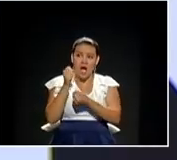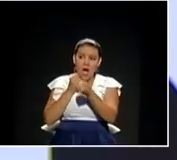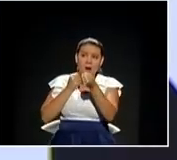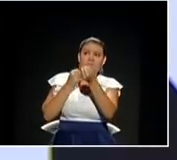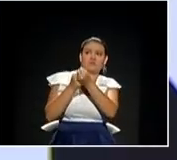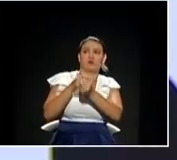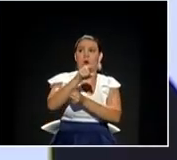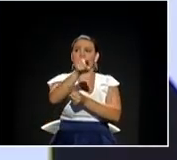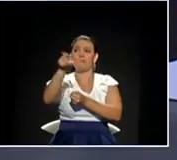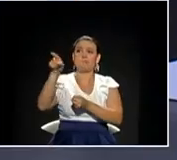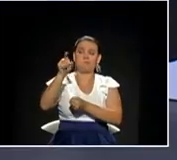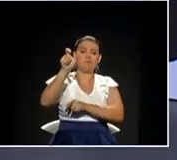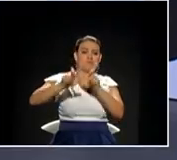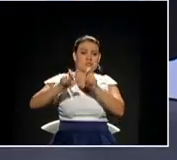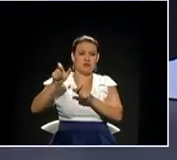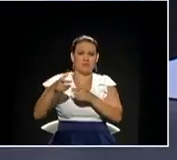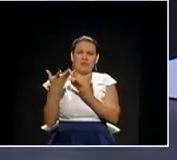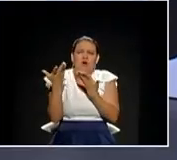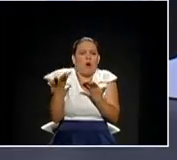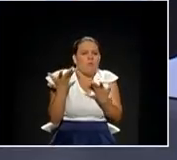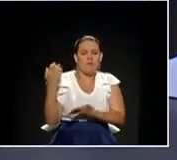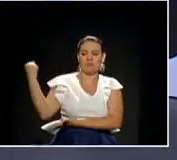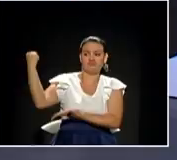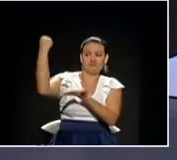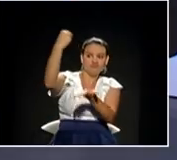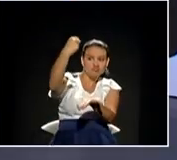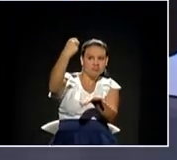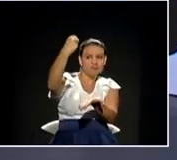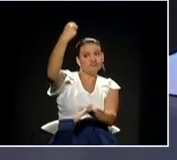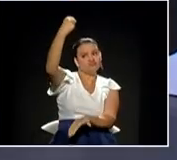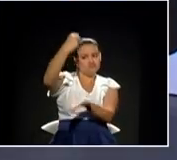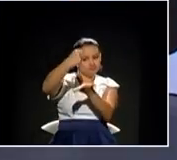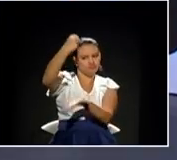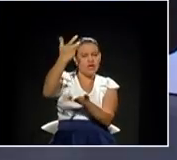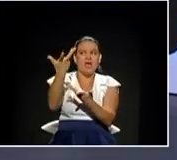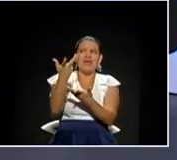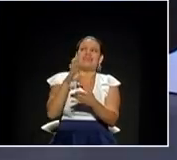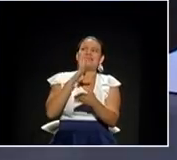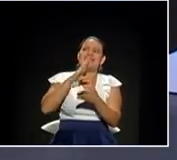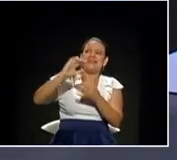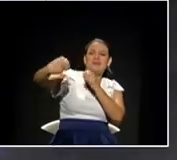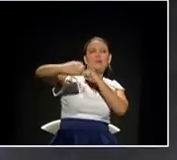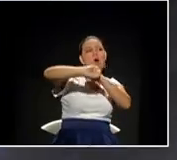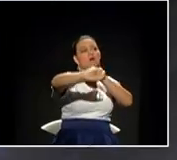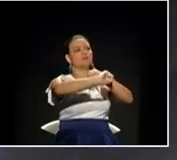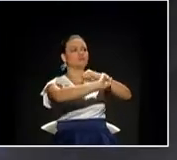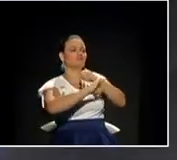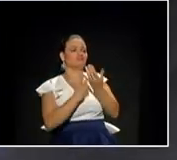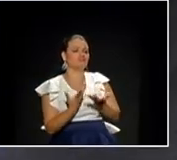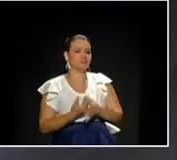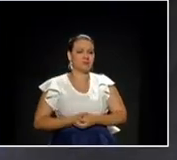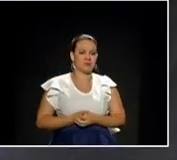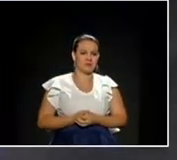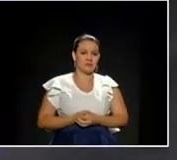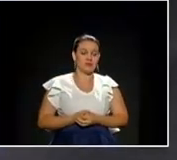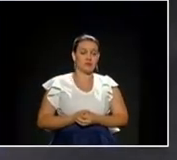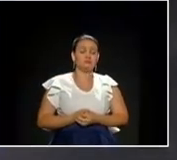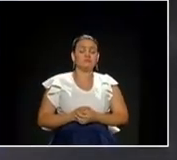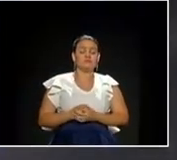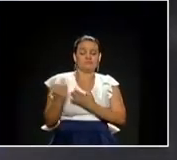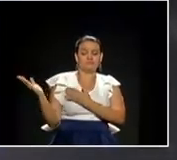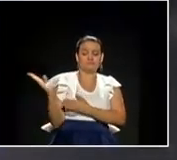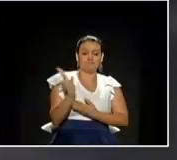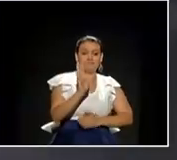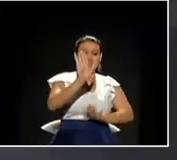serían esos recursos en qué monto y cómo conseguir esos recursos del gobierno nacional candidato daniel quintero con aquí queda